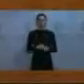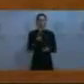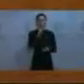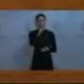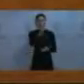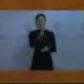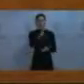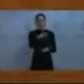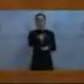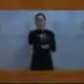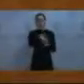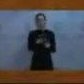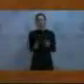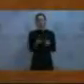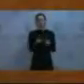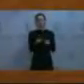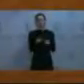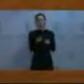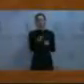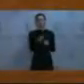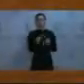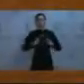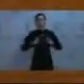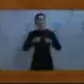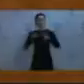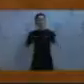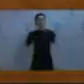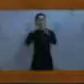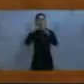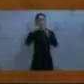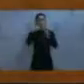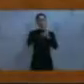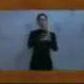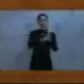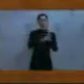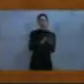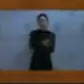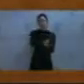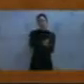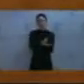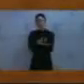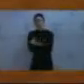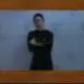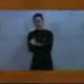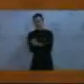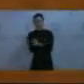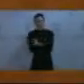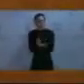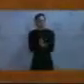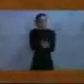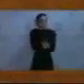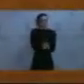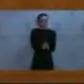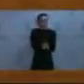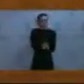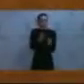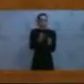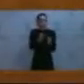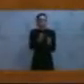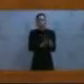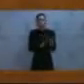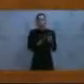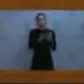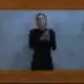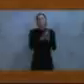centro coordinador y se activa un protocolo que puede derivar en dos supuestos. Uno, no hay posibilidad de activar el código ictus y el